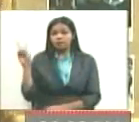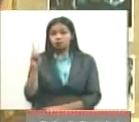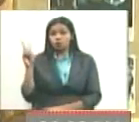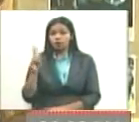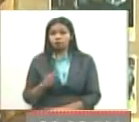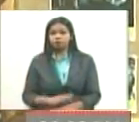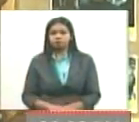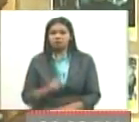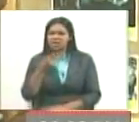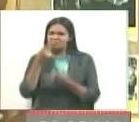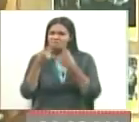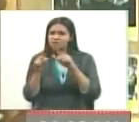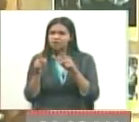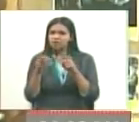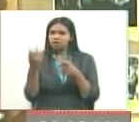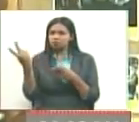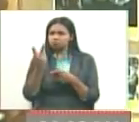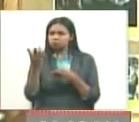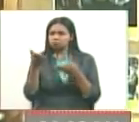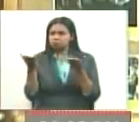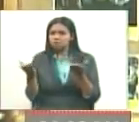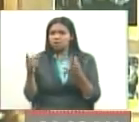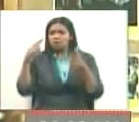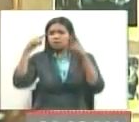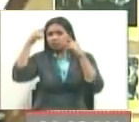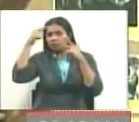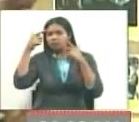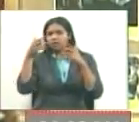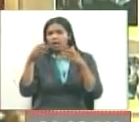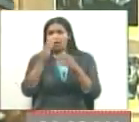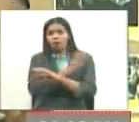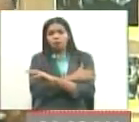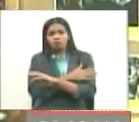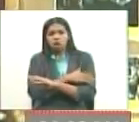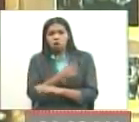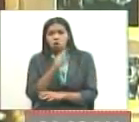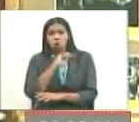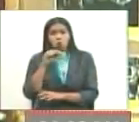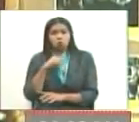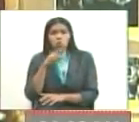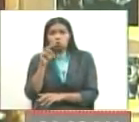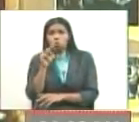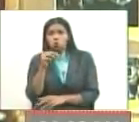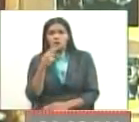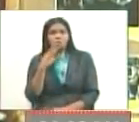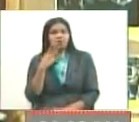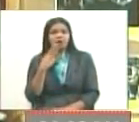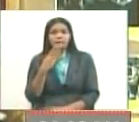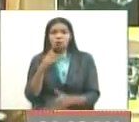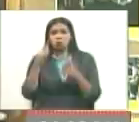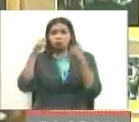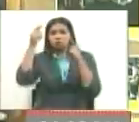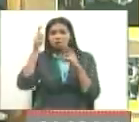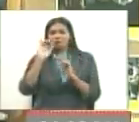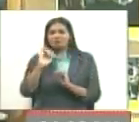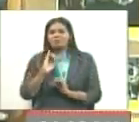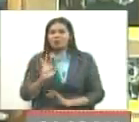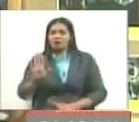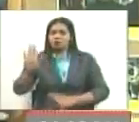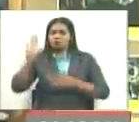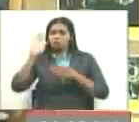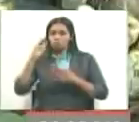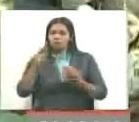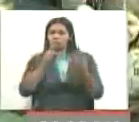¿Cuál es la diferencia entre ellos y nosotros? Bueno, nosotros nunca nos negamos y Chávez salió rapidito y dijo, asumo la responsabilidad de lo que está pasando.